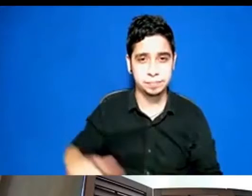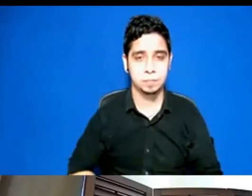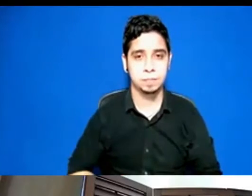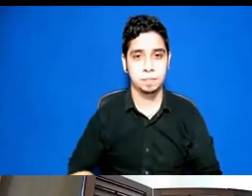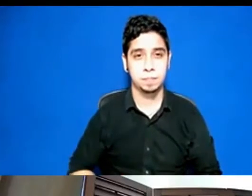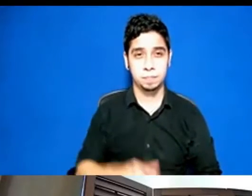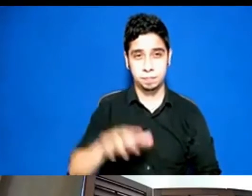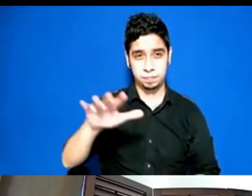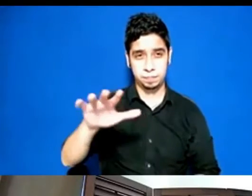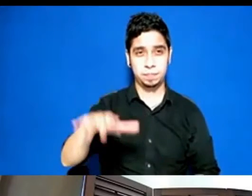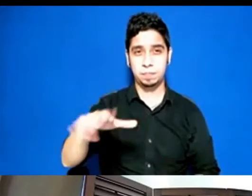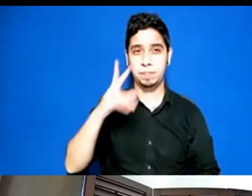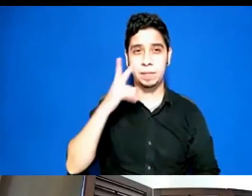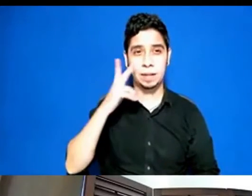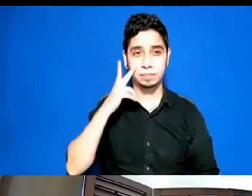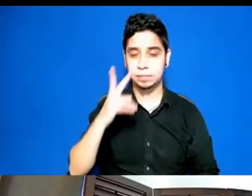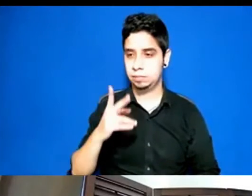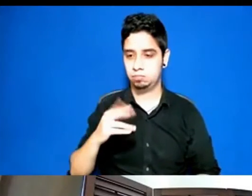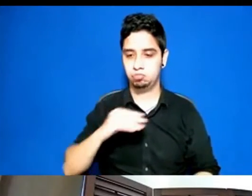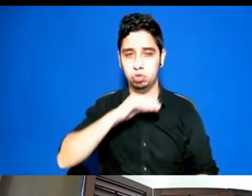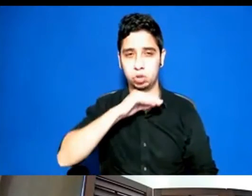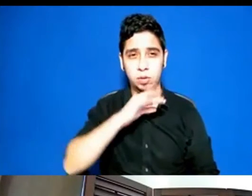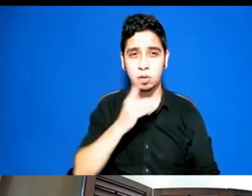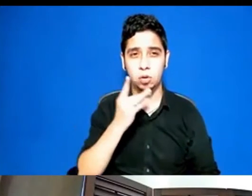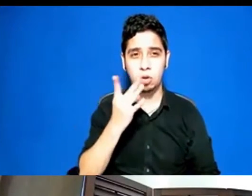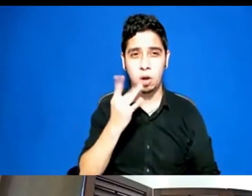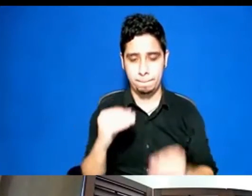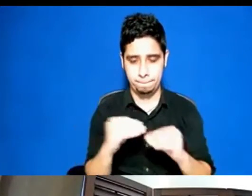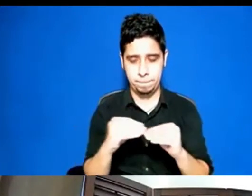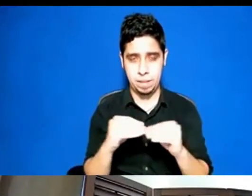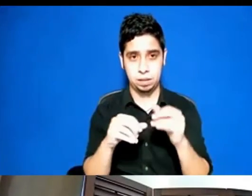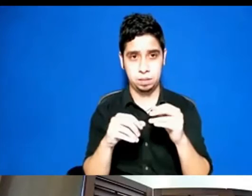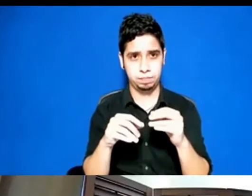yo entiendo que va más allá, porque además de las tortugas,